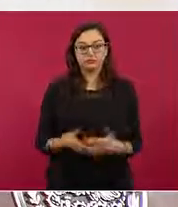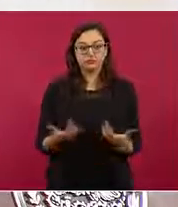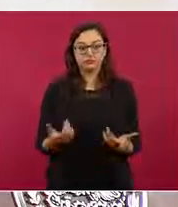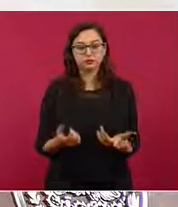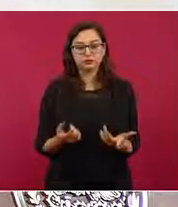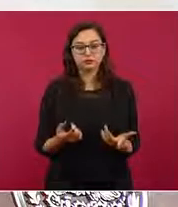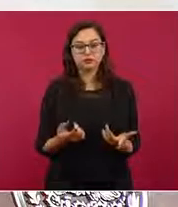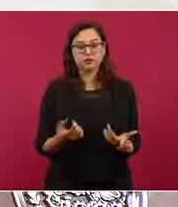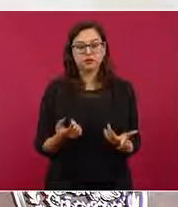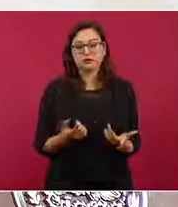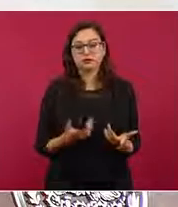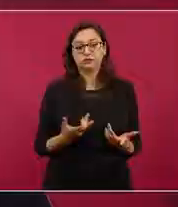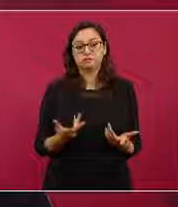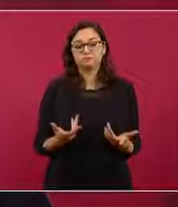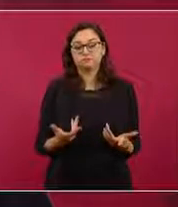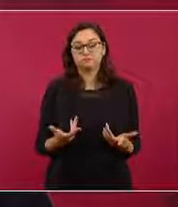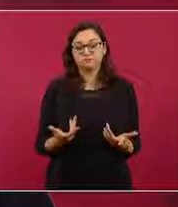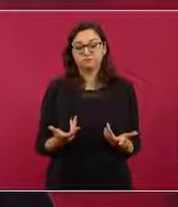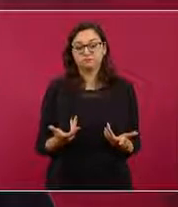a